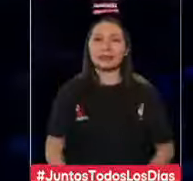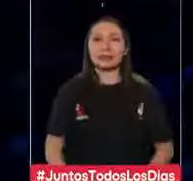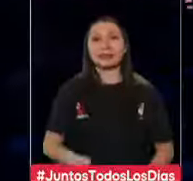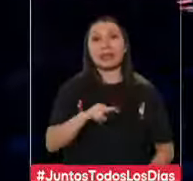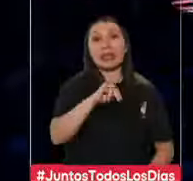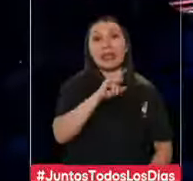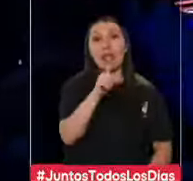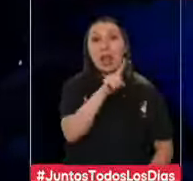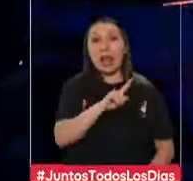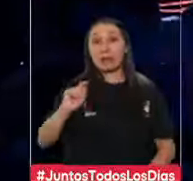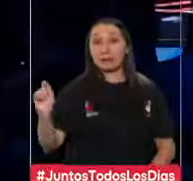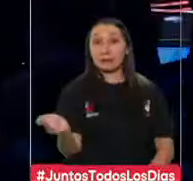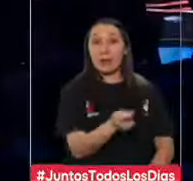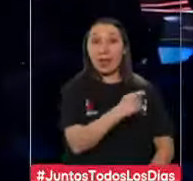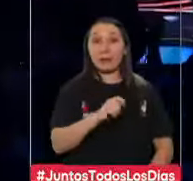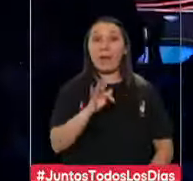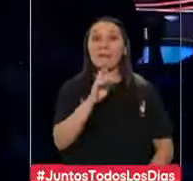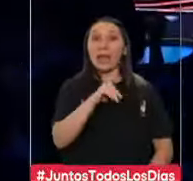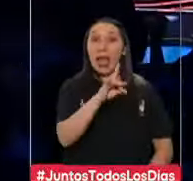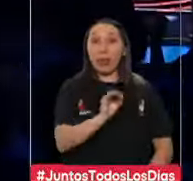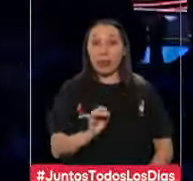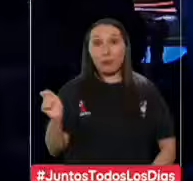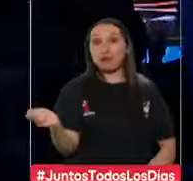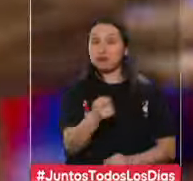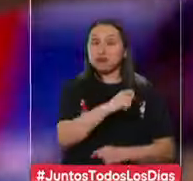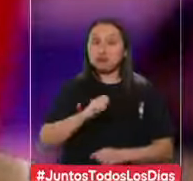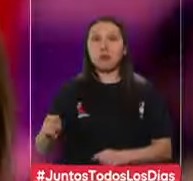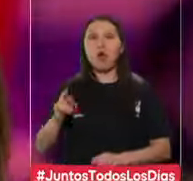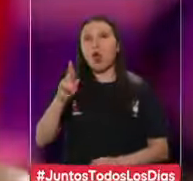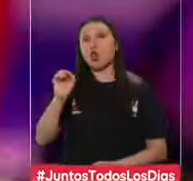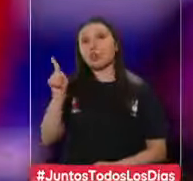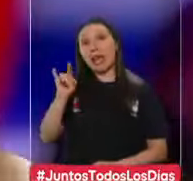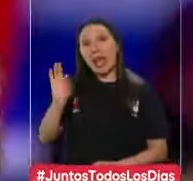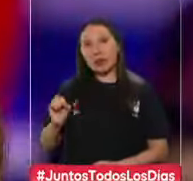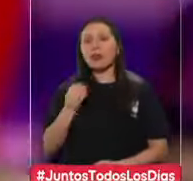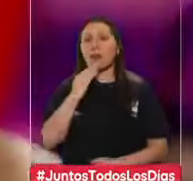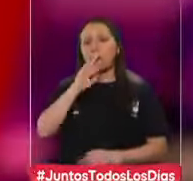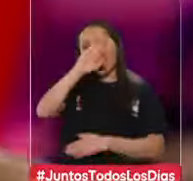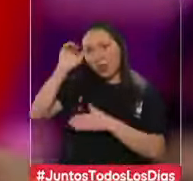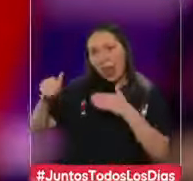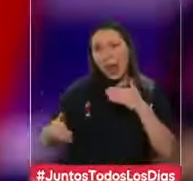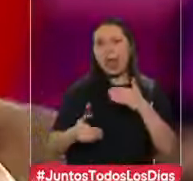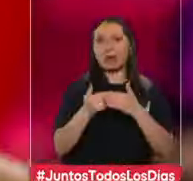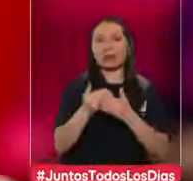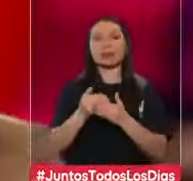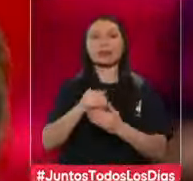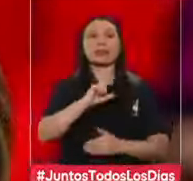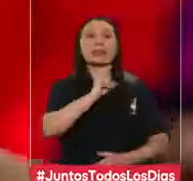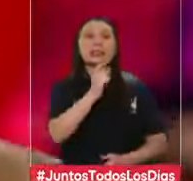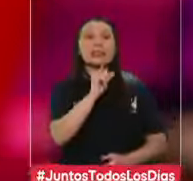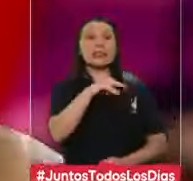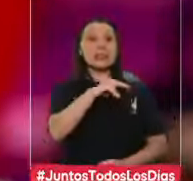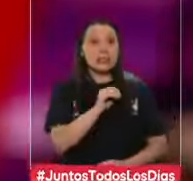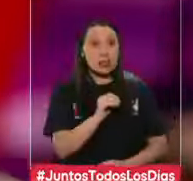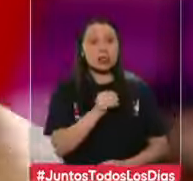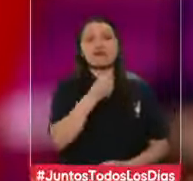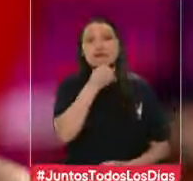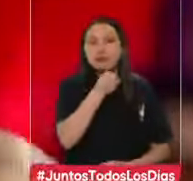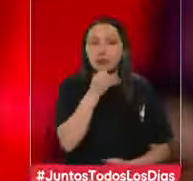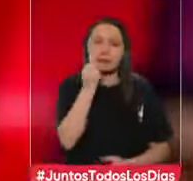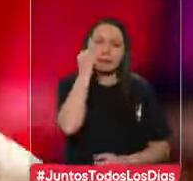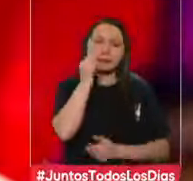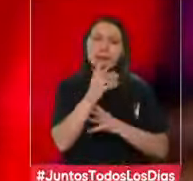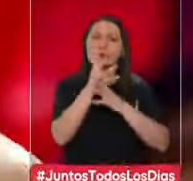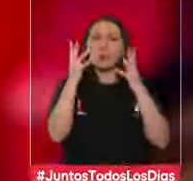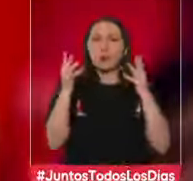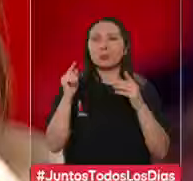Nicolás Mazú, Fernando González, imagínate. La Rosario Bravo, que también estuvo toda la noche. Rosario, te pasaste. Gino Costa. Ginito, te queremos